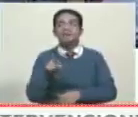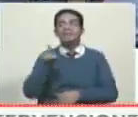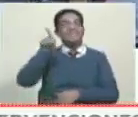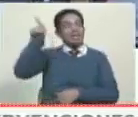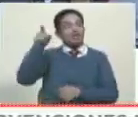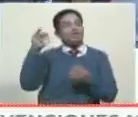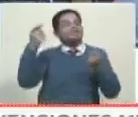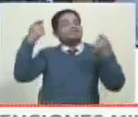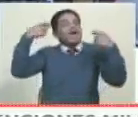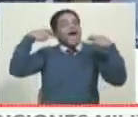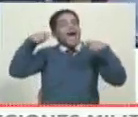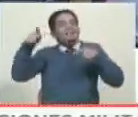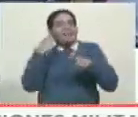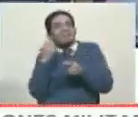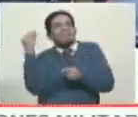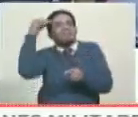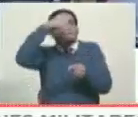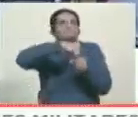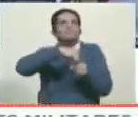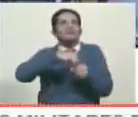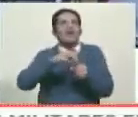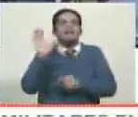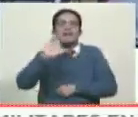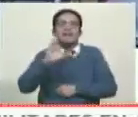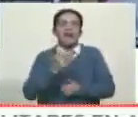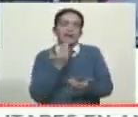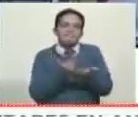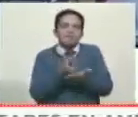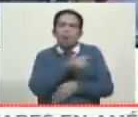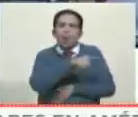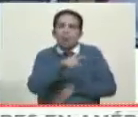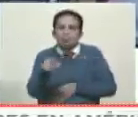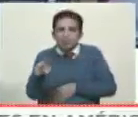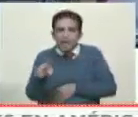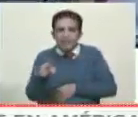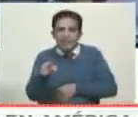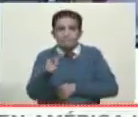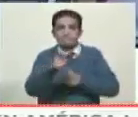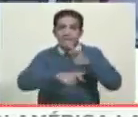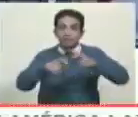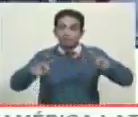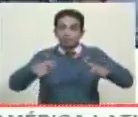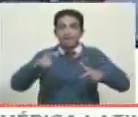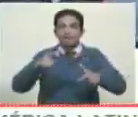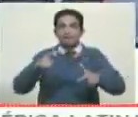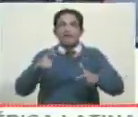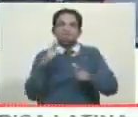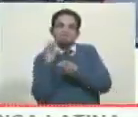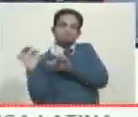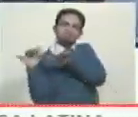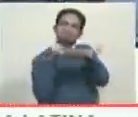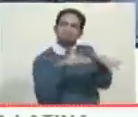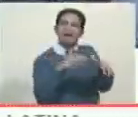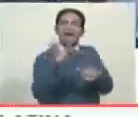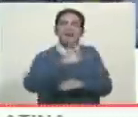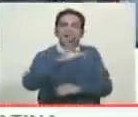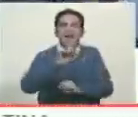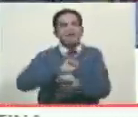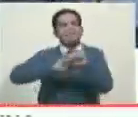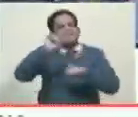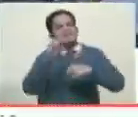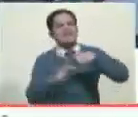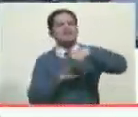en caracas yo les pido a los llaneros y las llaneras de guárico que nos vayamos para caracas a defender la revolución